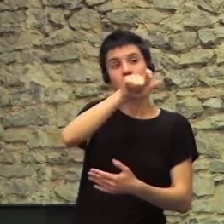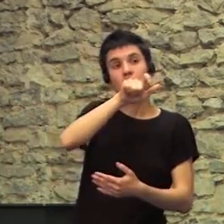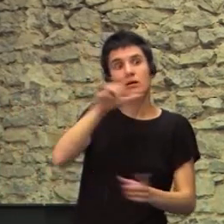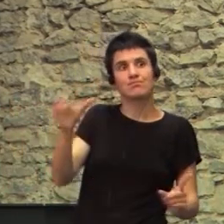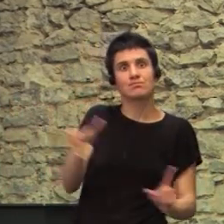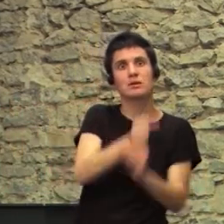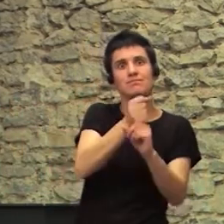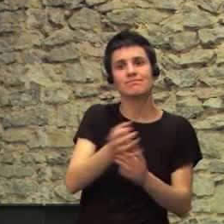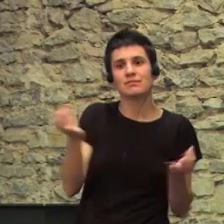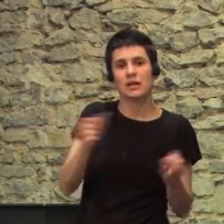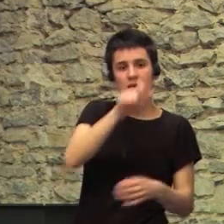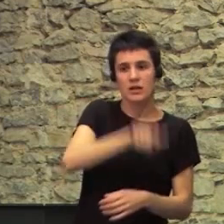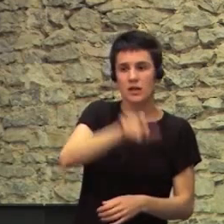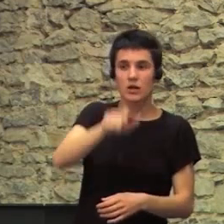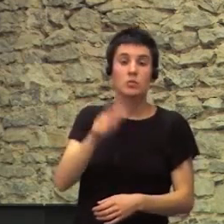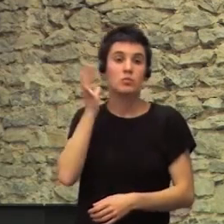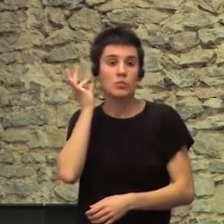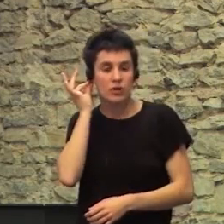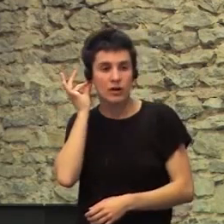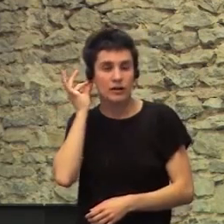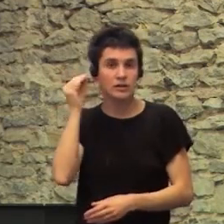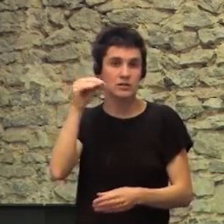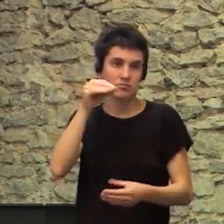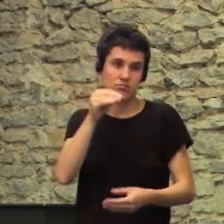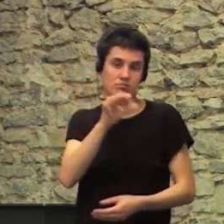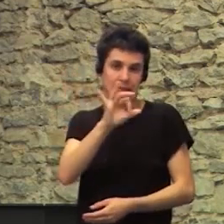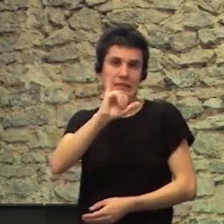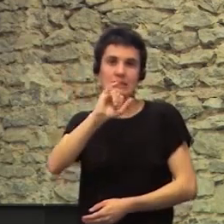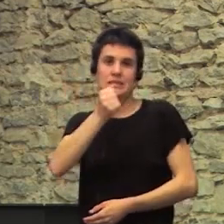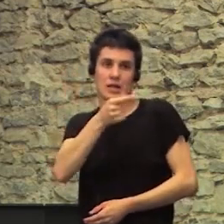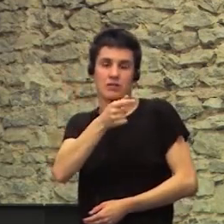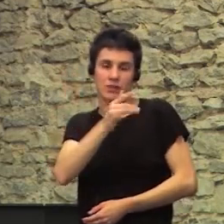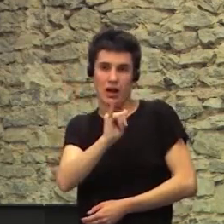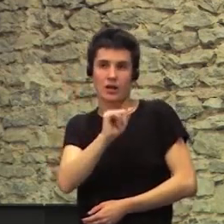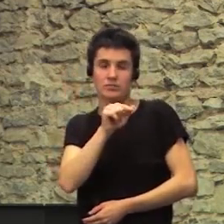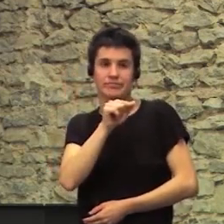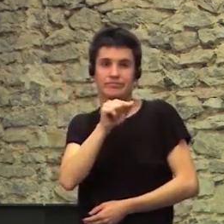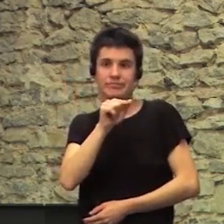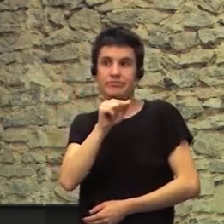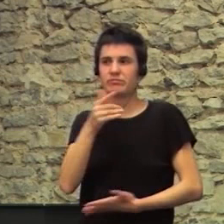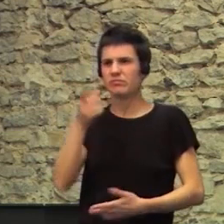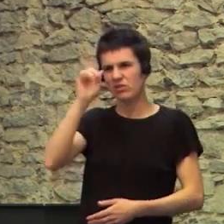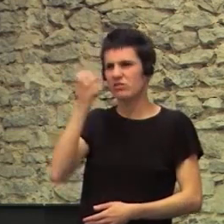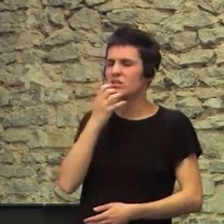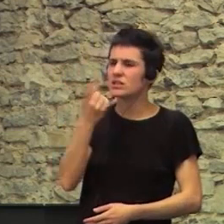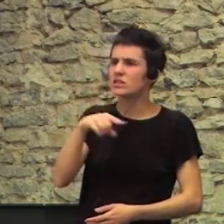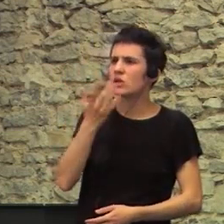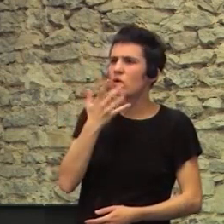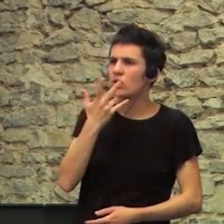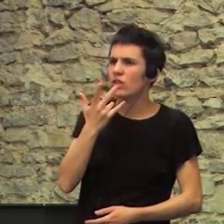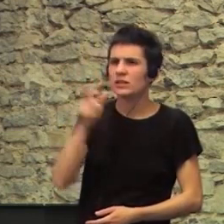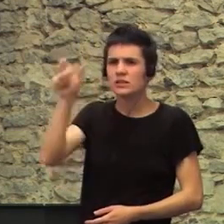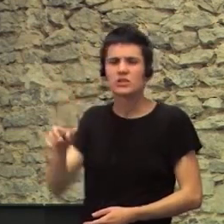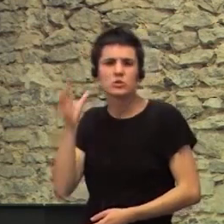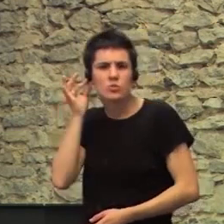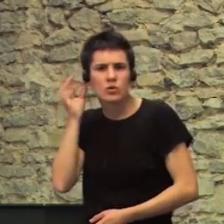mujeres que tenían SIA en muchas ocasiones. Y no sé si conoceréis a María José Martínez